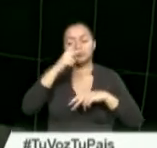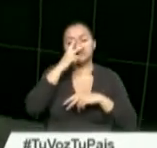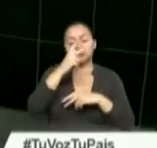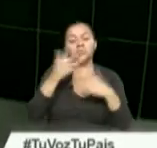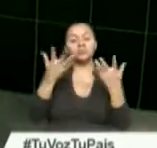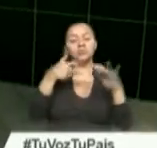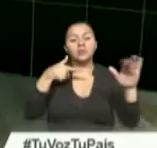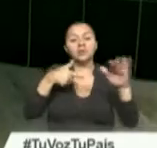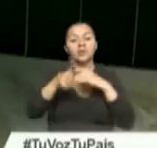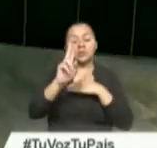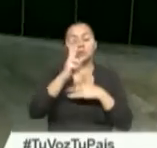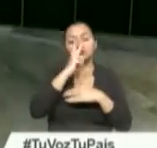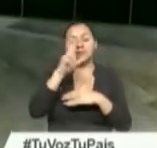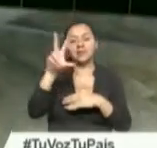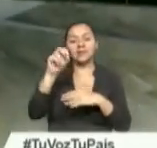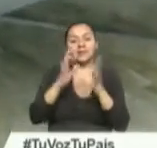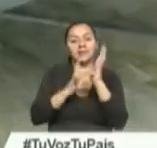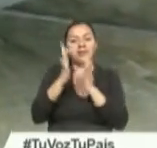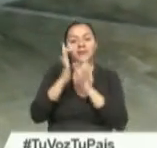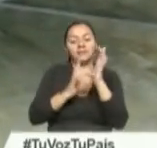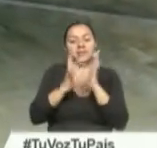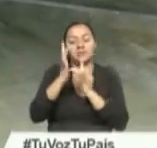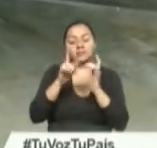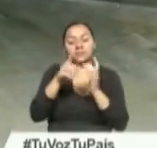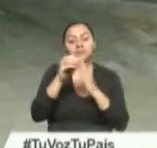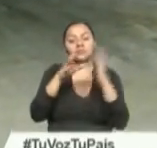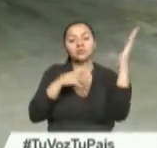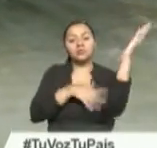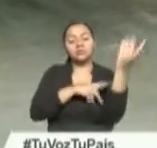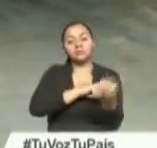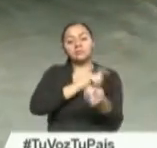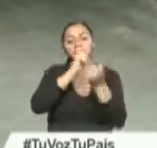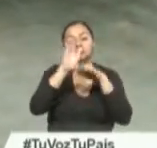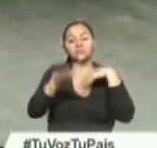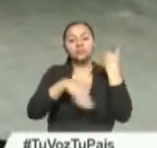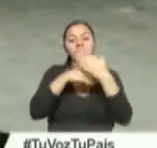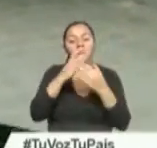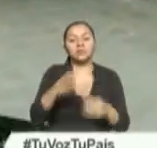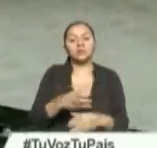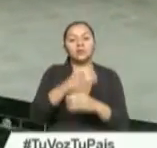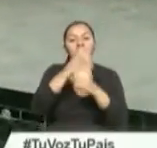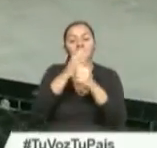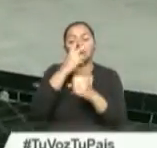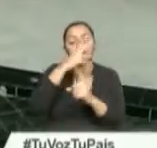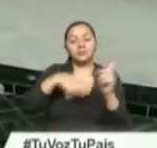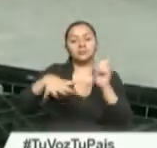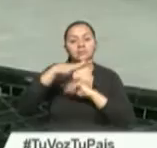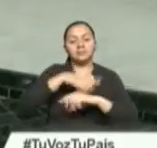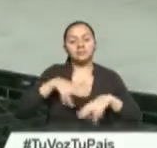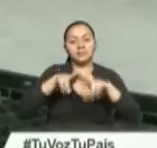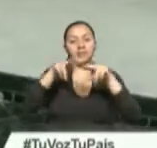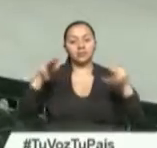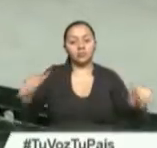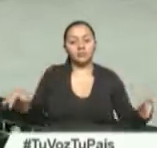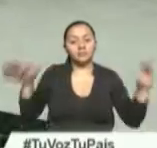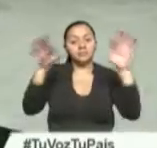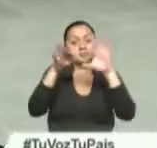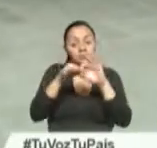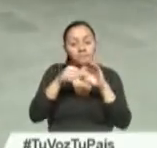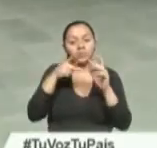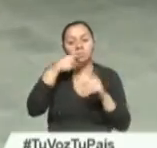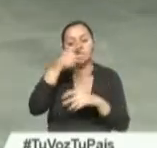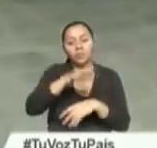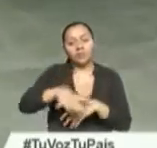se inaugurará este 30 de abril. Este proyecto tiene como propósito recuperar el entorno natural, implementar espacios